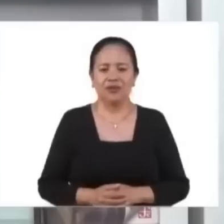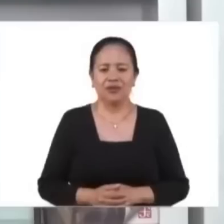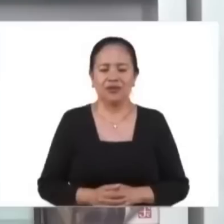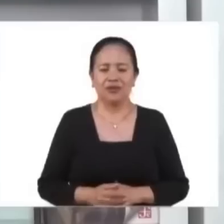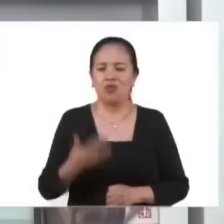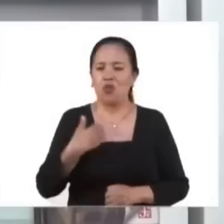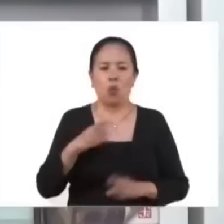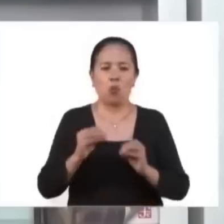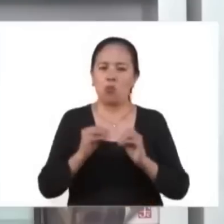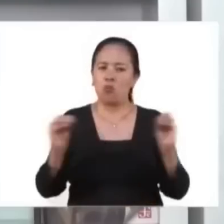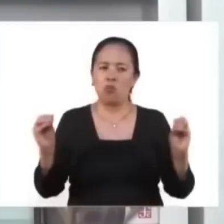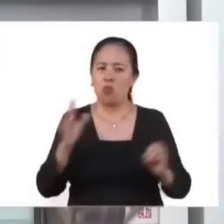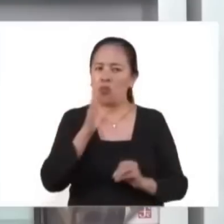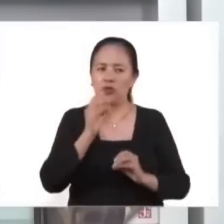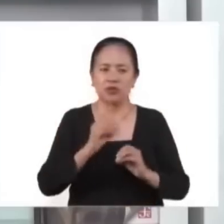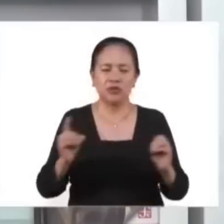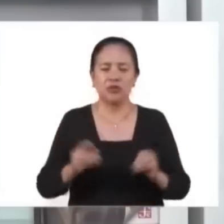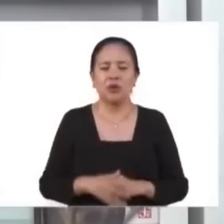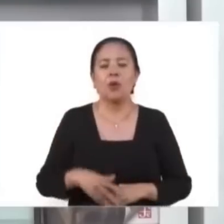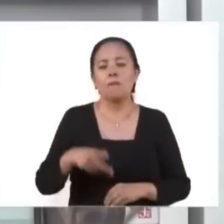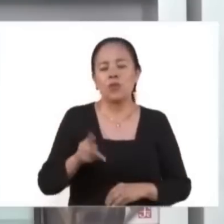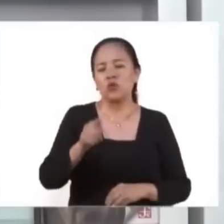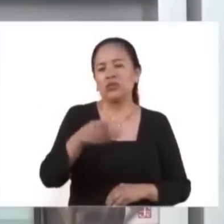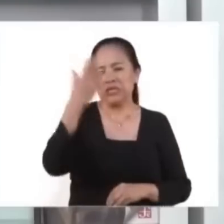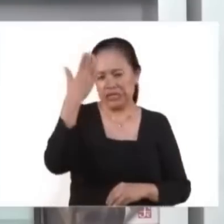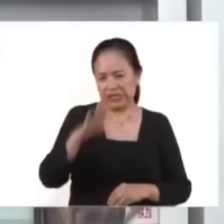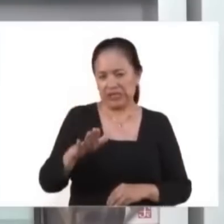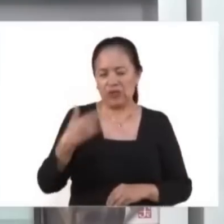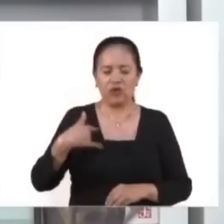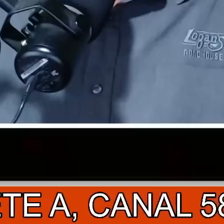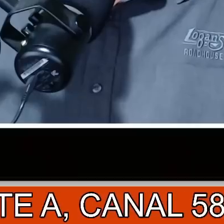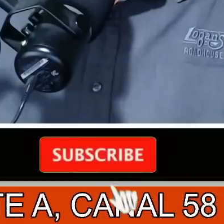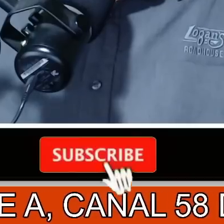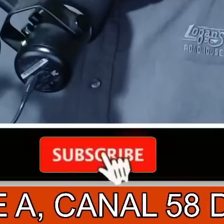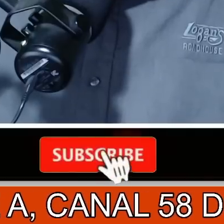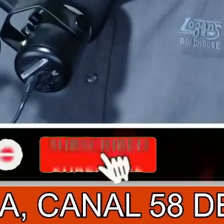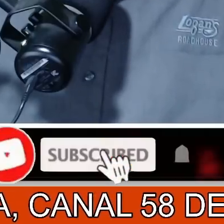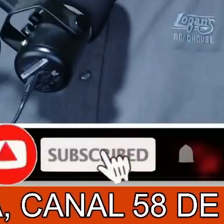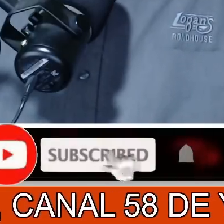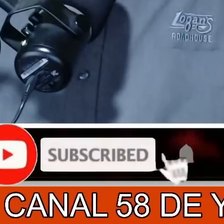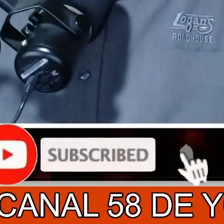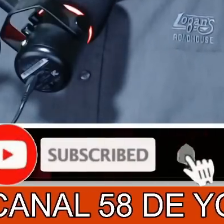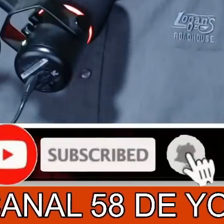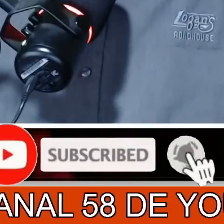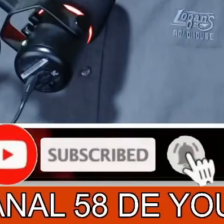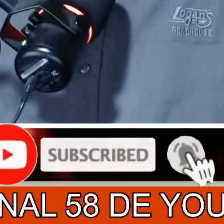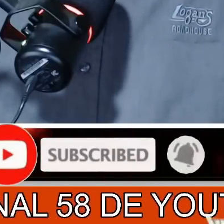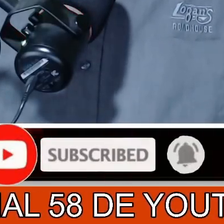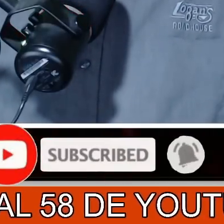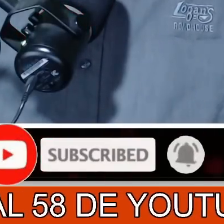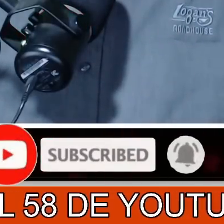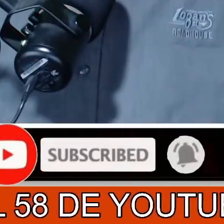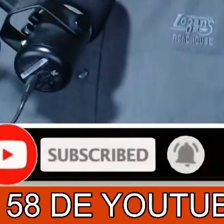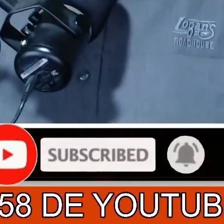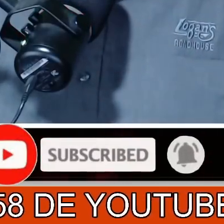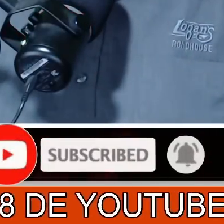nada en particular pero sí podemos decir que ustedes saben dónde está nuestro corazón Y por último vamos a